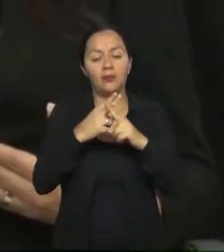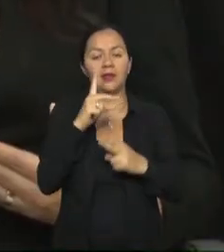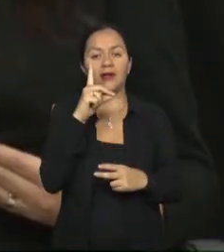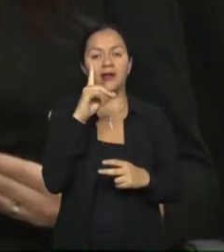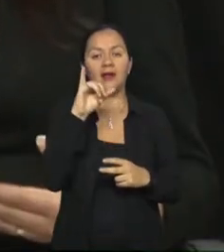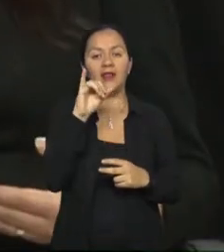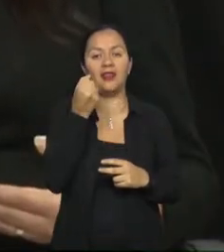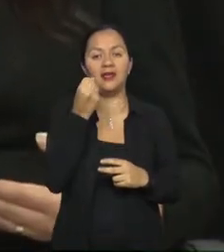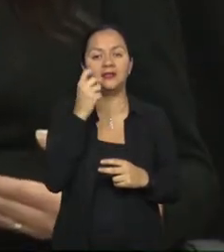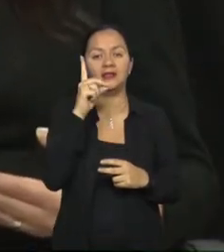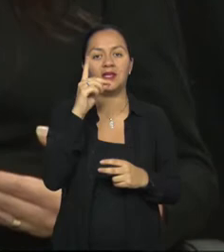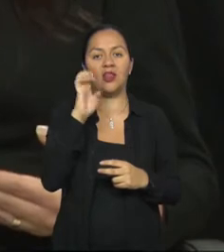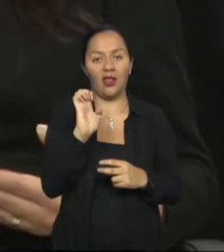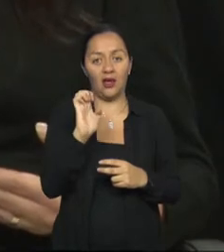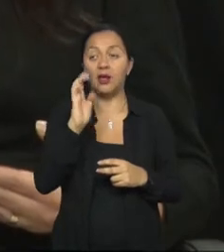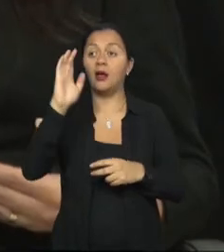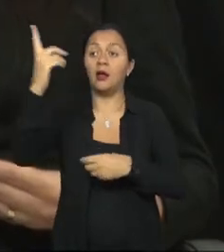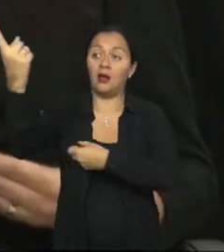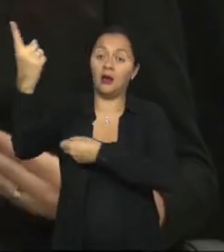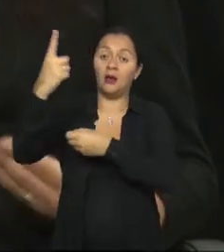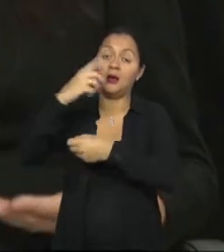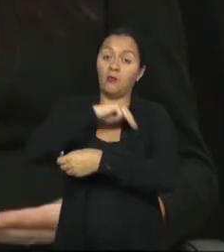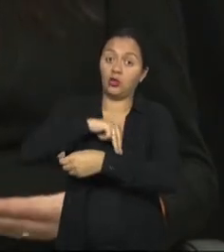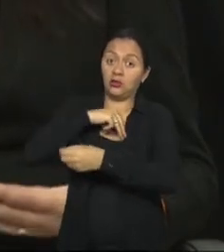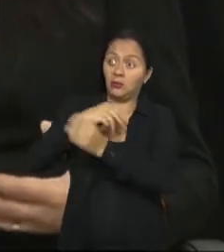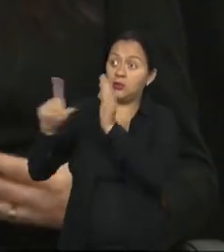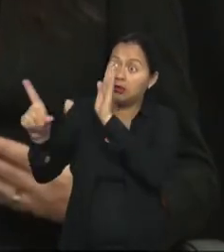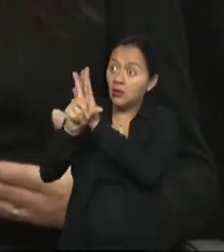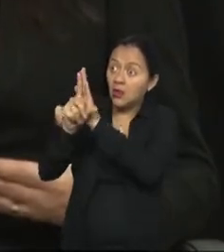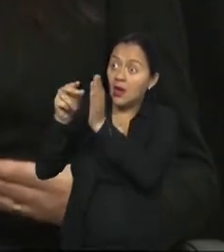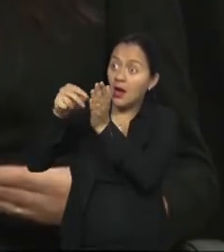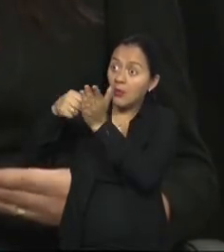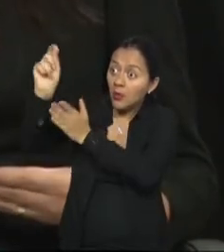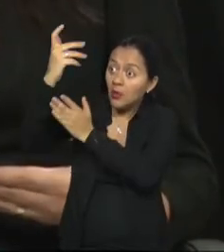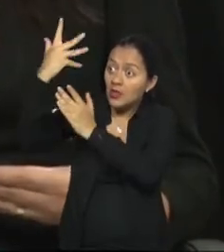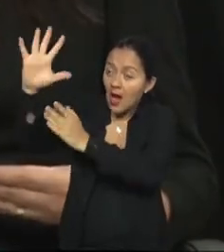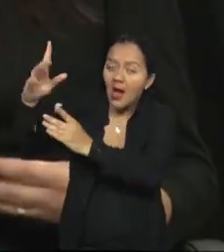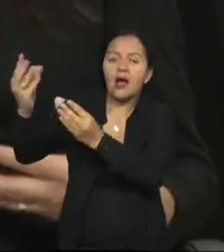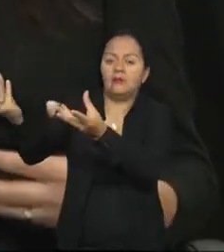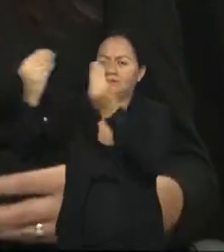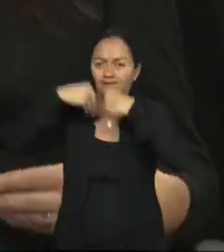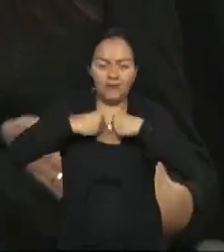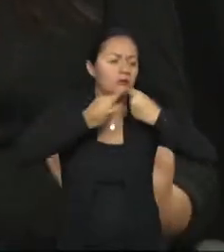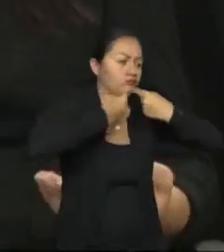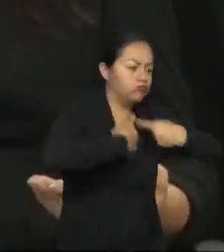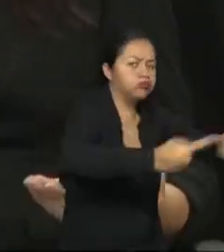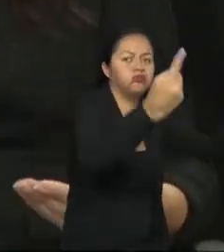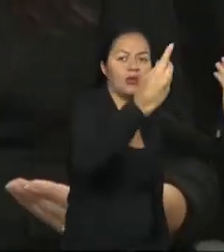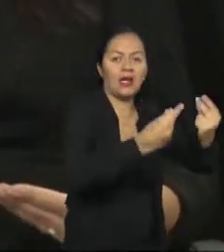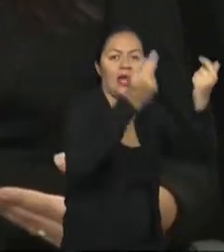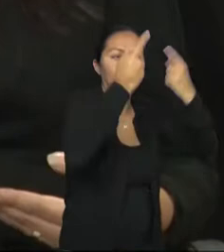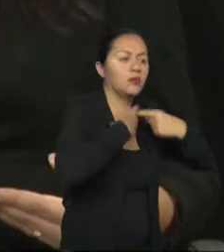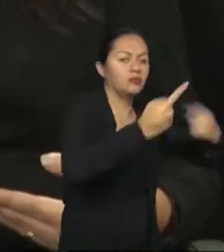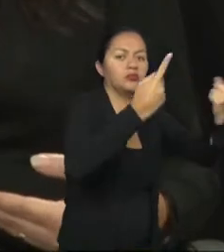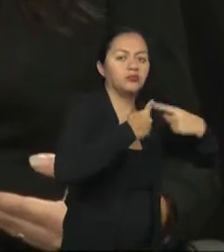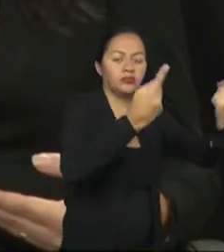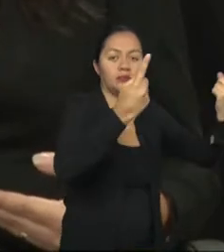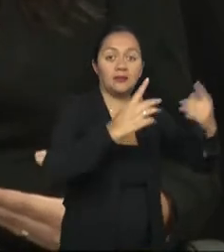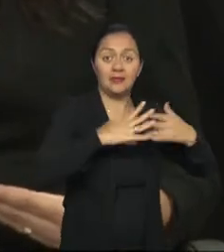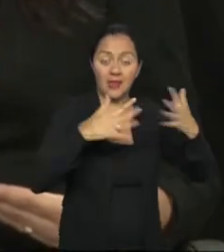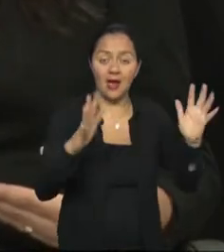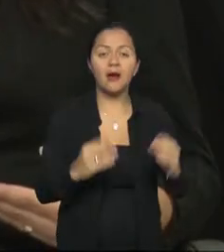la socialización de esa ordenanza. Y ahora, pues, algunos de estos alcaldes han asumido,